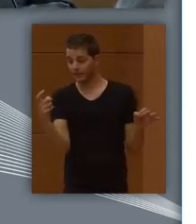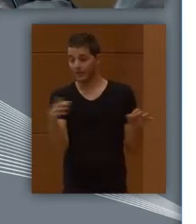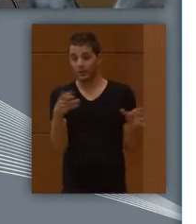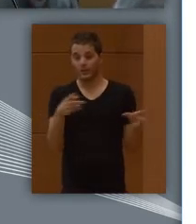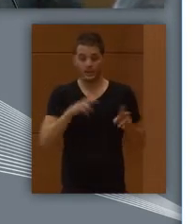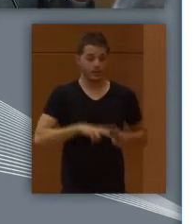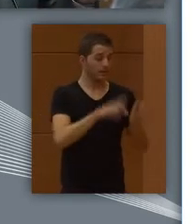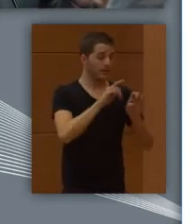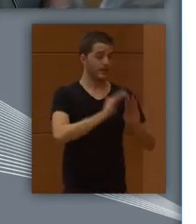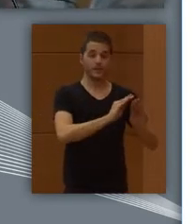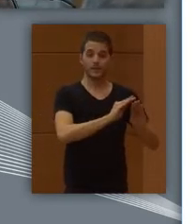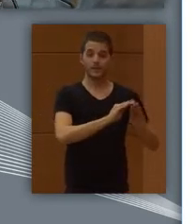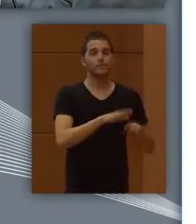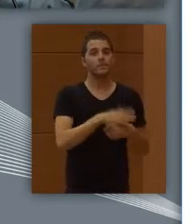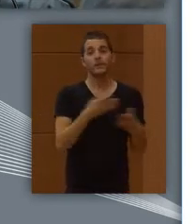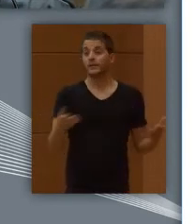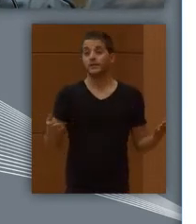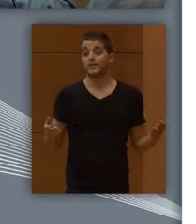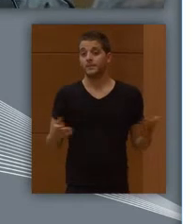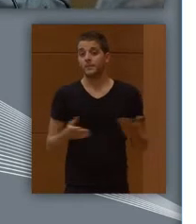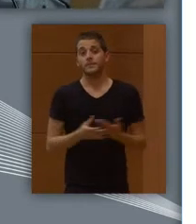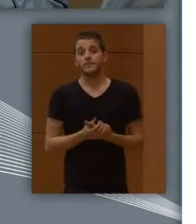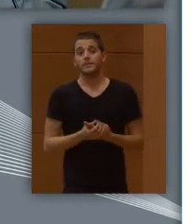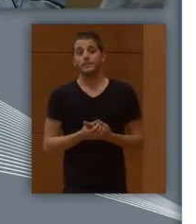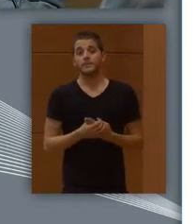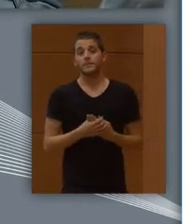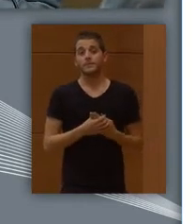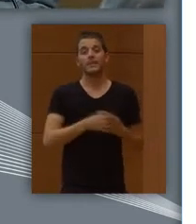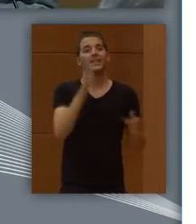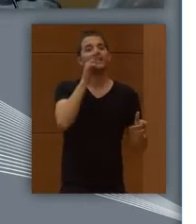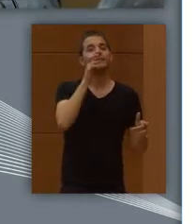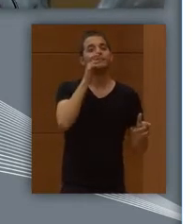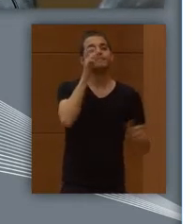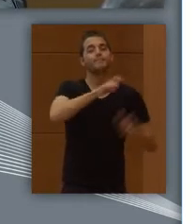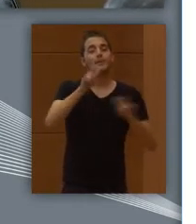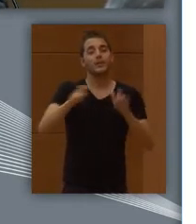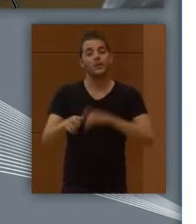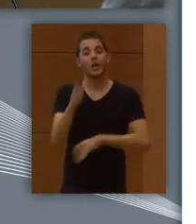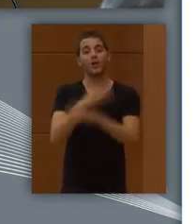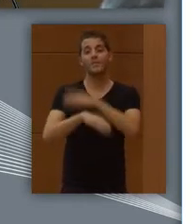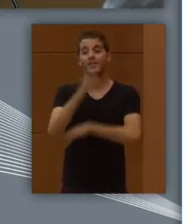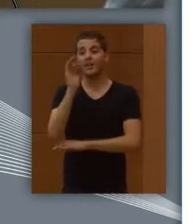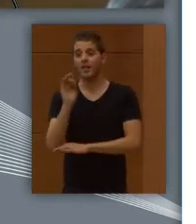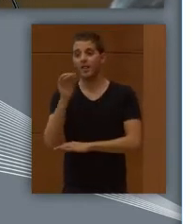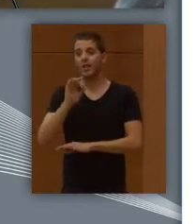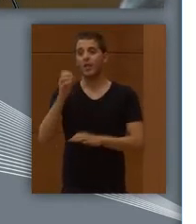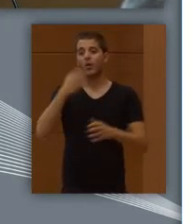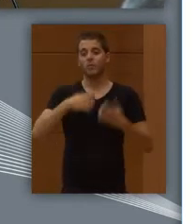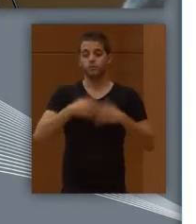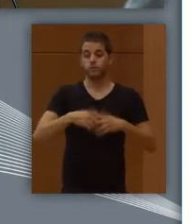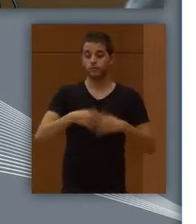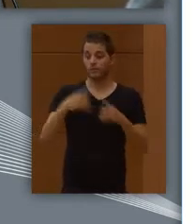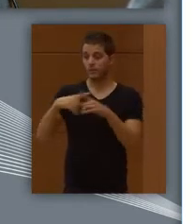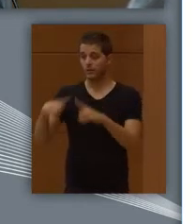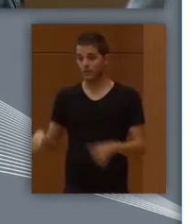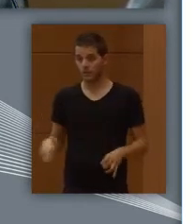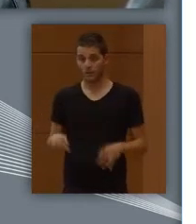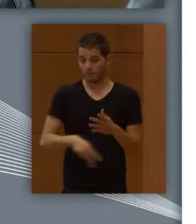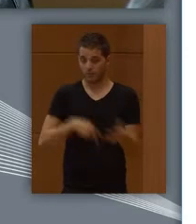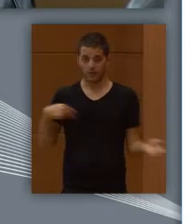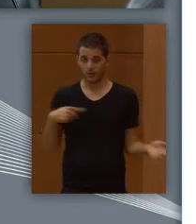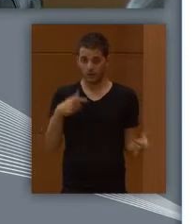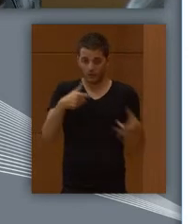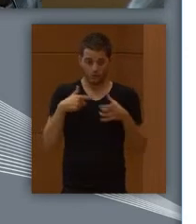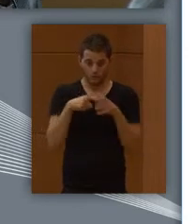innovación, ¿no? Desde luego que las personas con discapacidad, las personas con diversidad funcional en general, son ahí